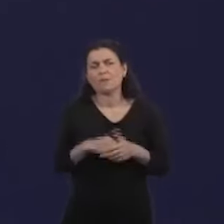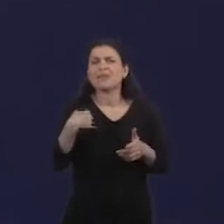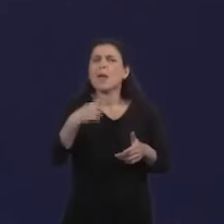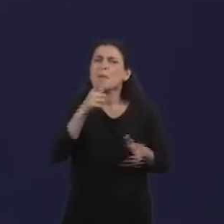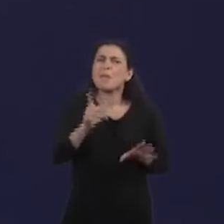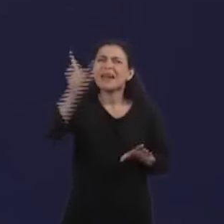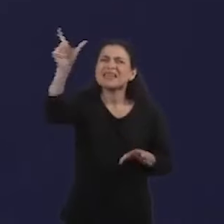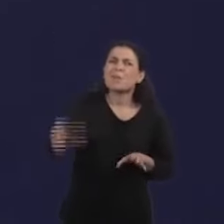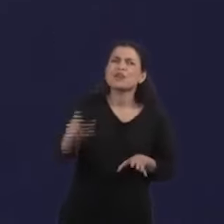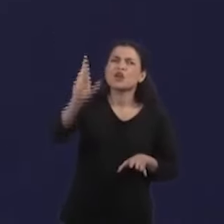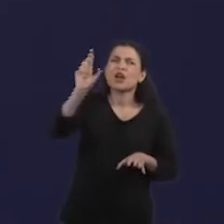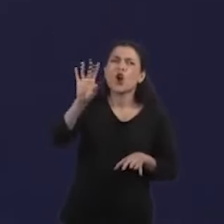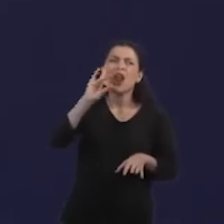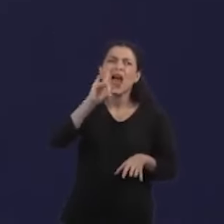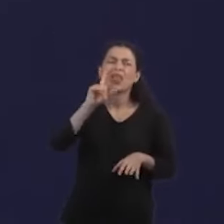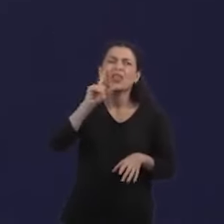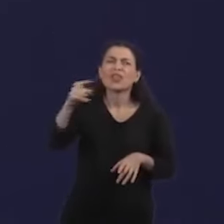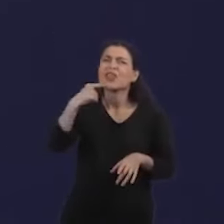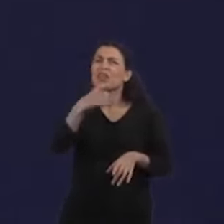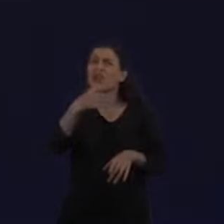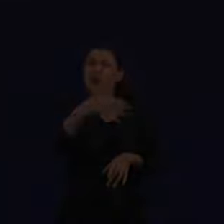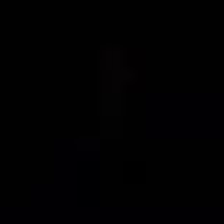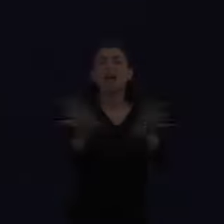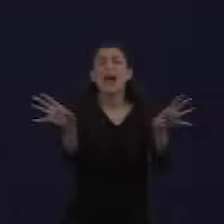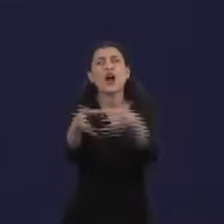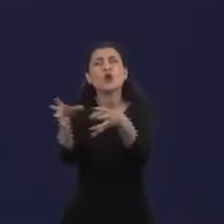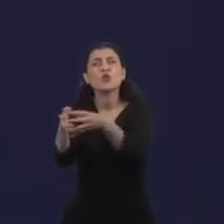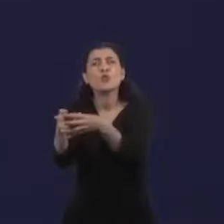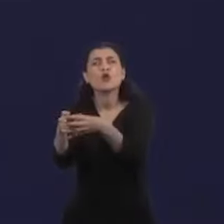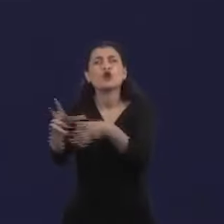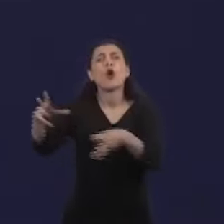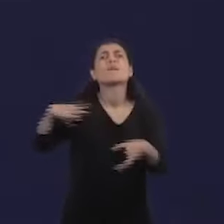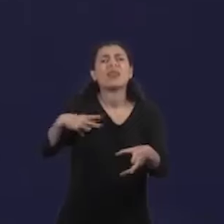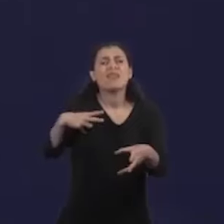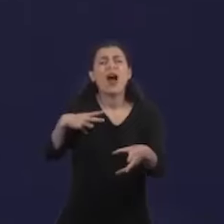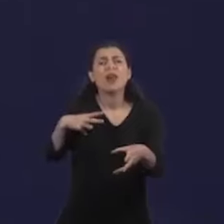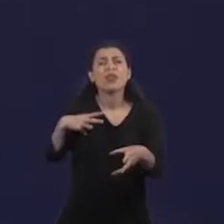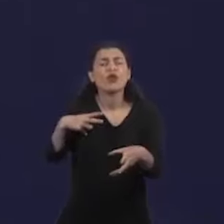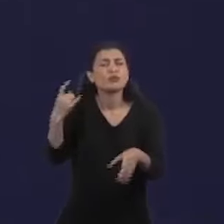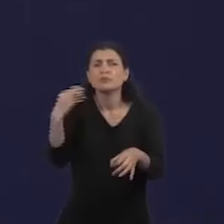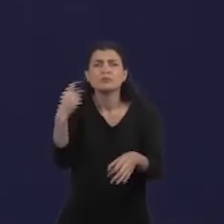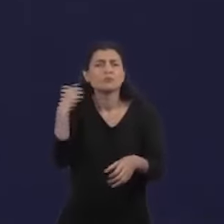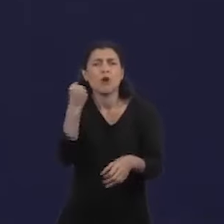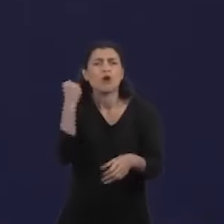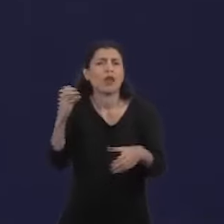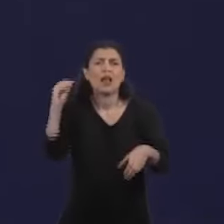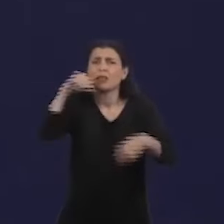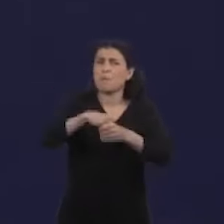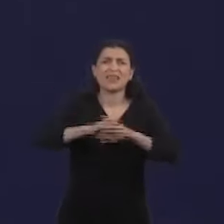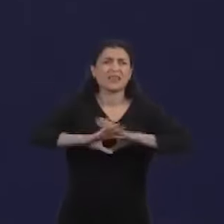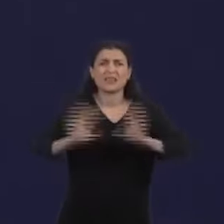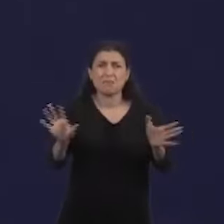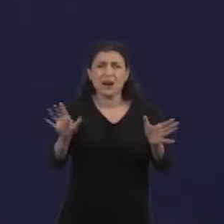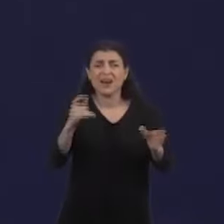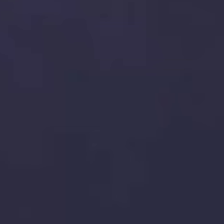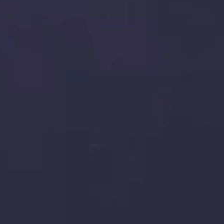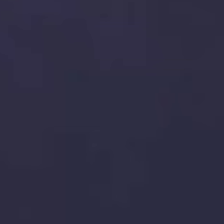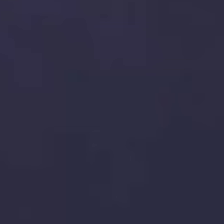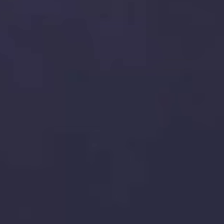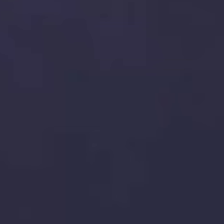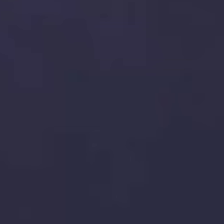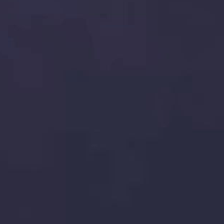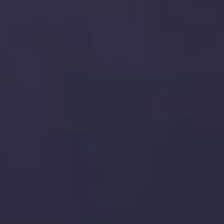Es correcto pero es por lo que pensamos todos imagínate nosotros sin sector privado Qué seríamos nada